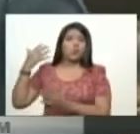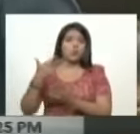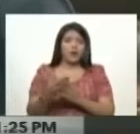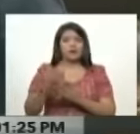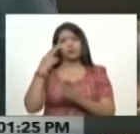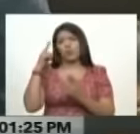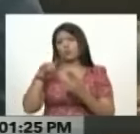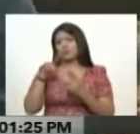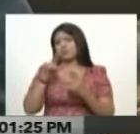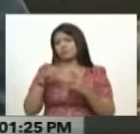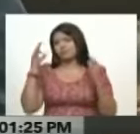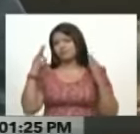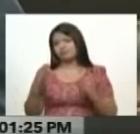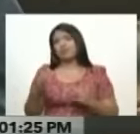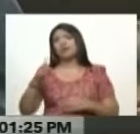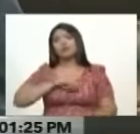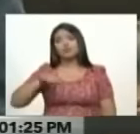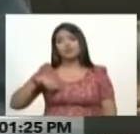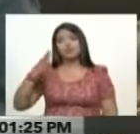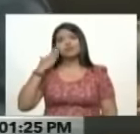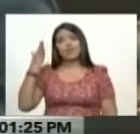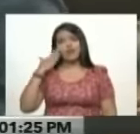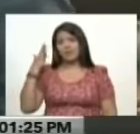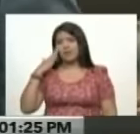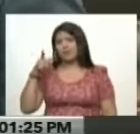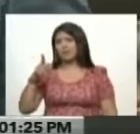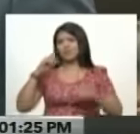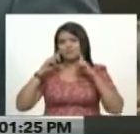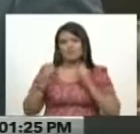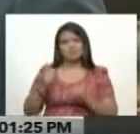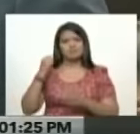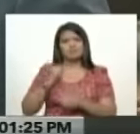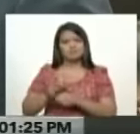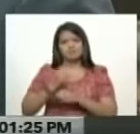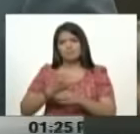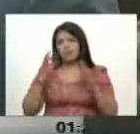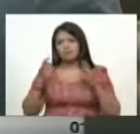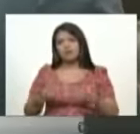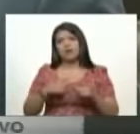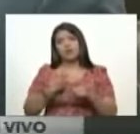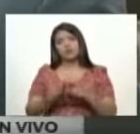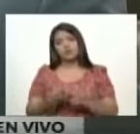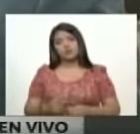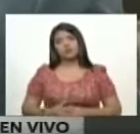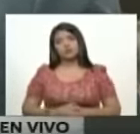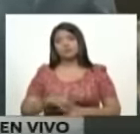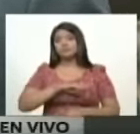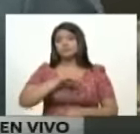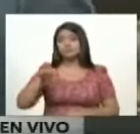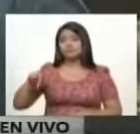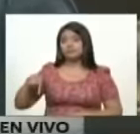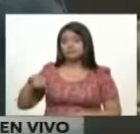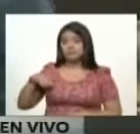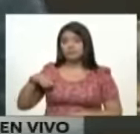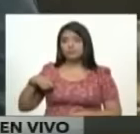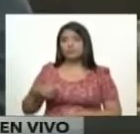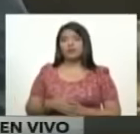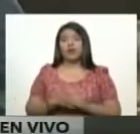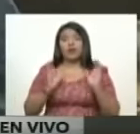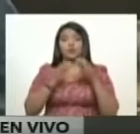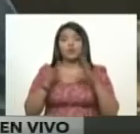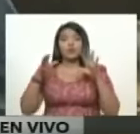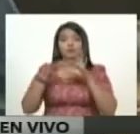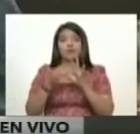conocemos cabalmente y sabemos de su capacidad. Por esa razón, nosotros en nombre de la bancada de la